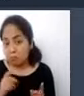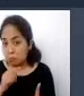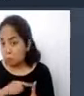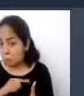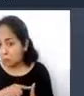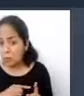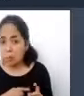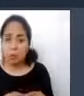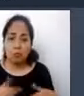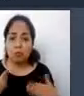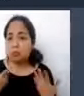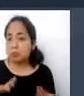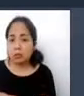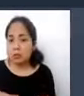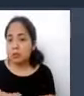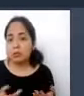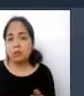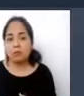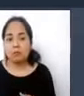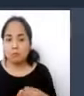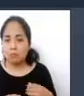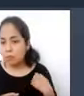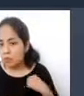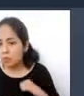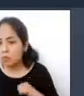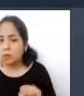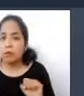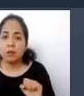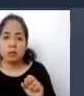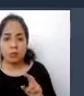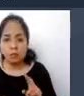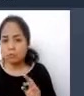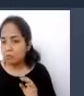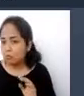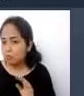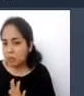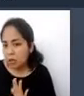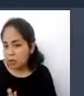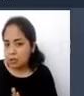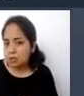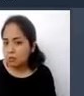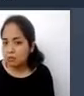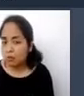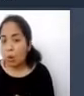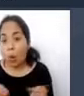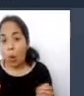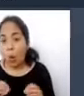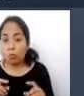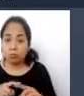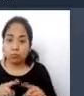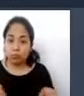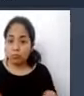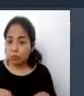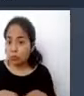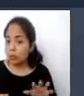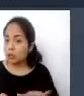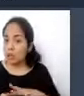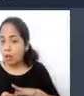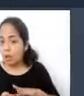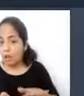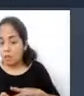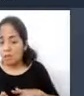de manera segura en el punto uno planificar mediante su tablet o su dispositivo móvil